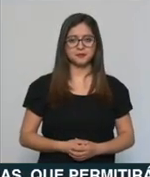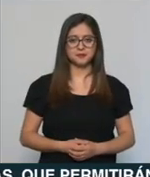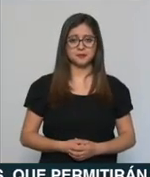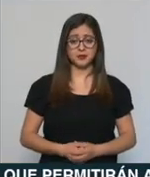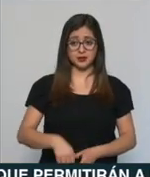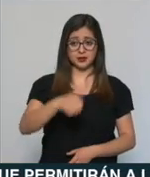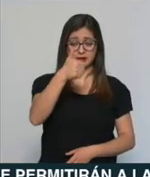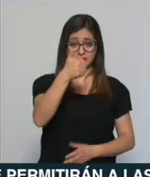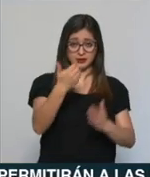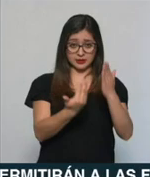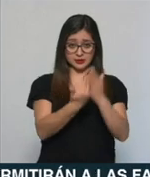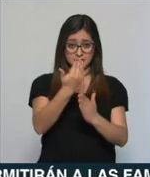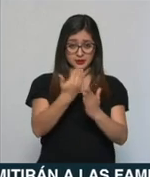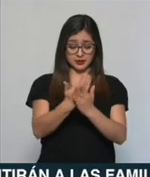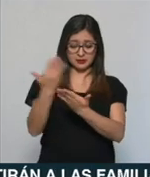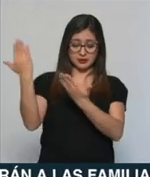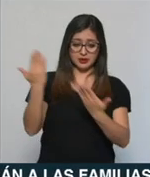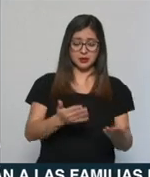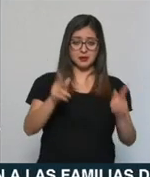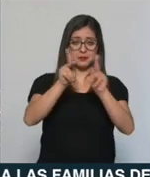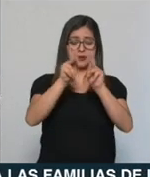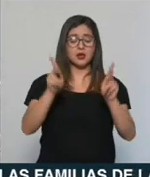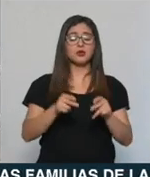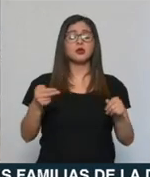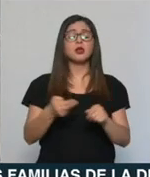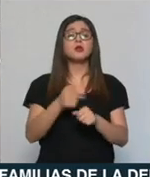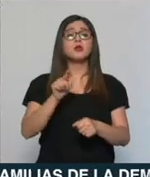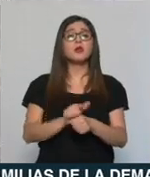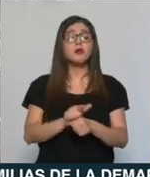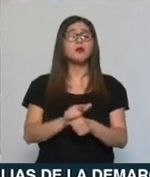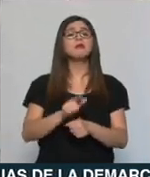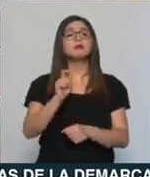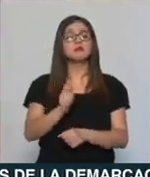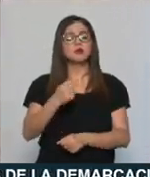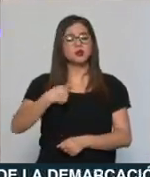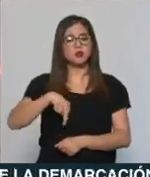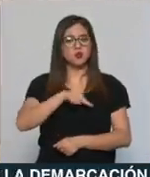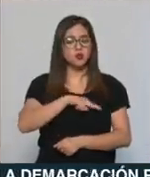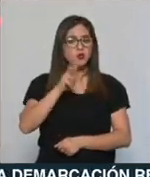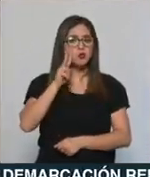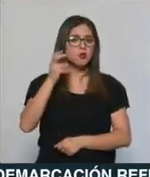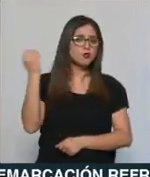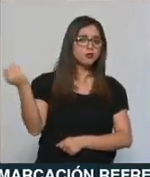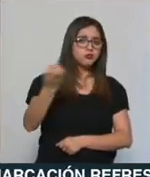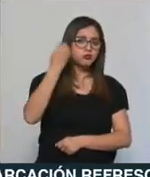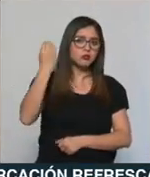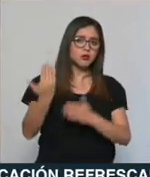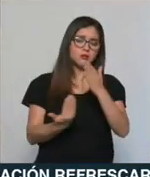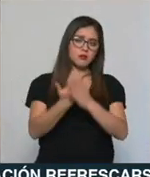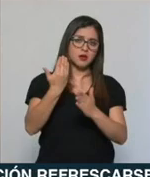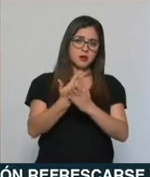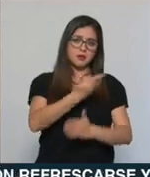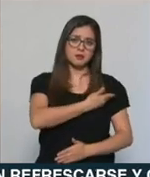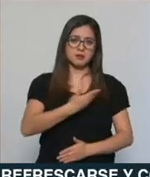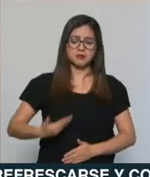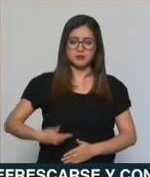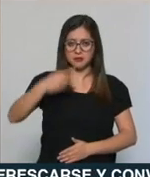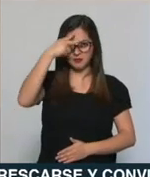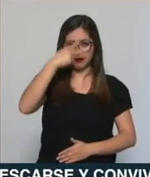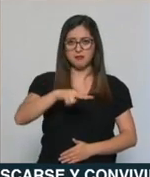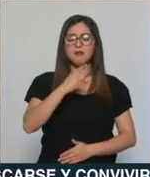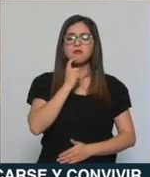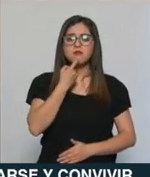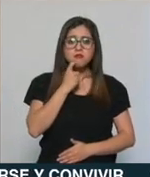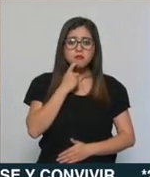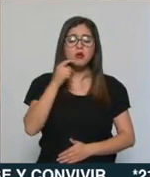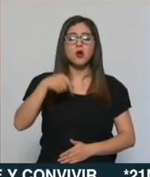Son las 6 de la mañana y llegamos a Palacio Nacional. Nos disponemos a cubrir la rueda de prensa matutina del presidente Andrés Manuel López Obrador y